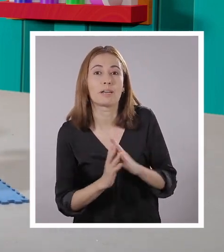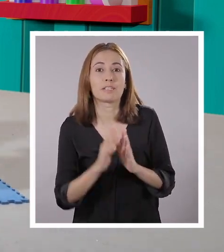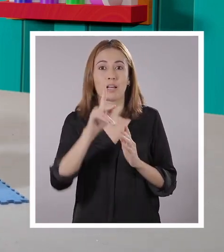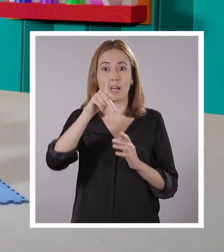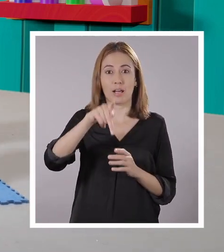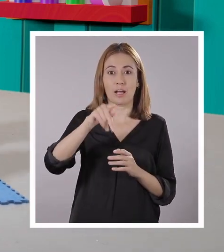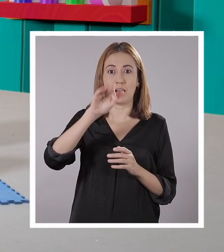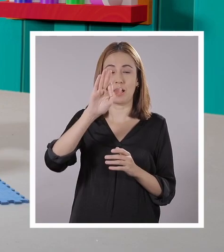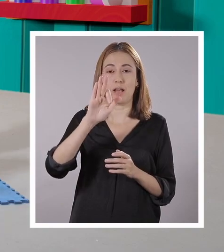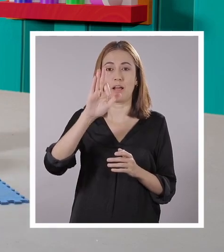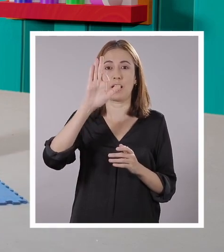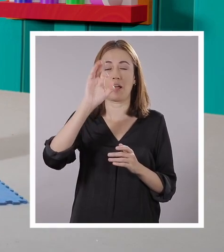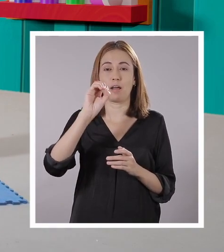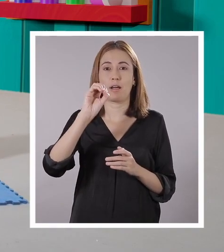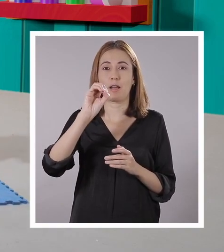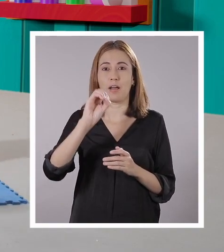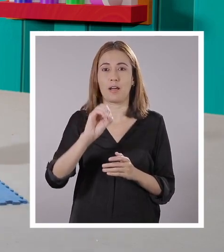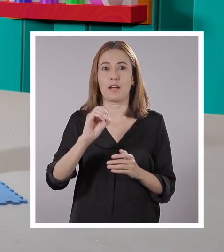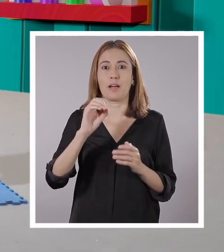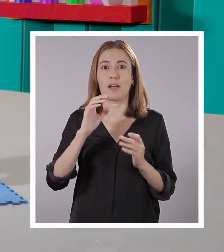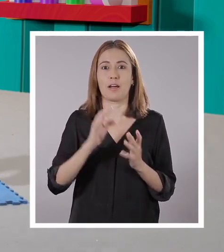¡Dios mío!